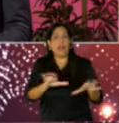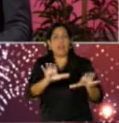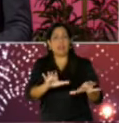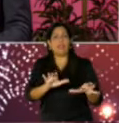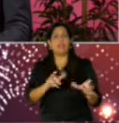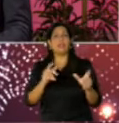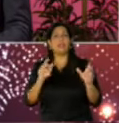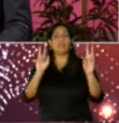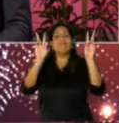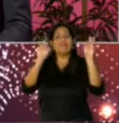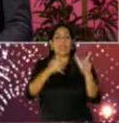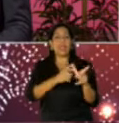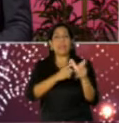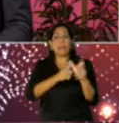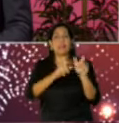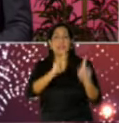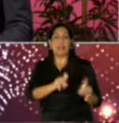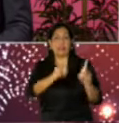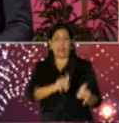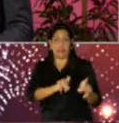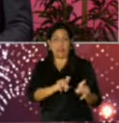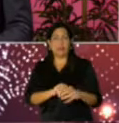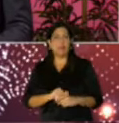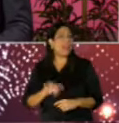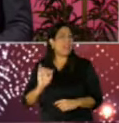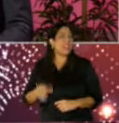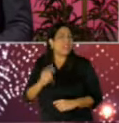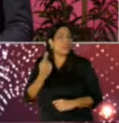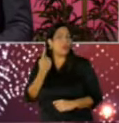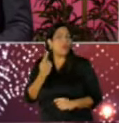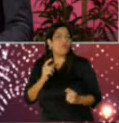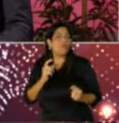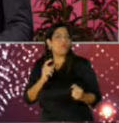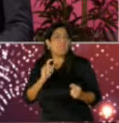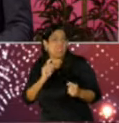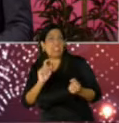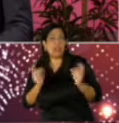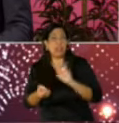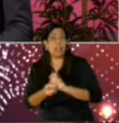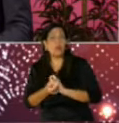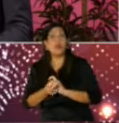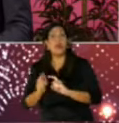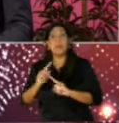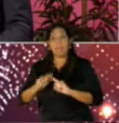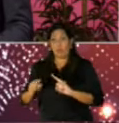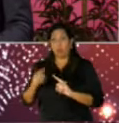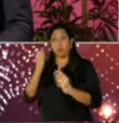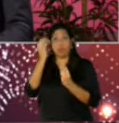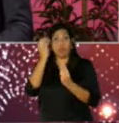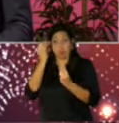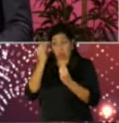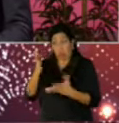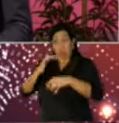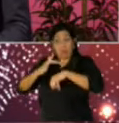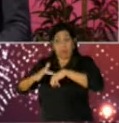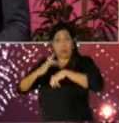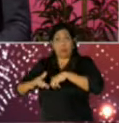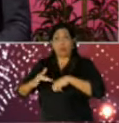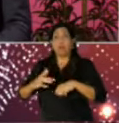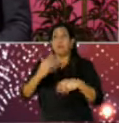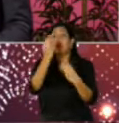rapid test o la prueba rápida. Así que eso es lo único que se está cambiando. Tan pronto se distribuya, no lo vamos a poner disponible hasta tanto hagamos